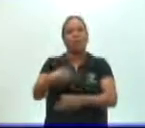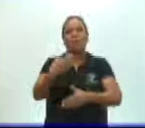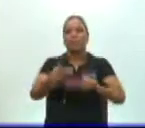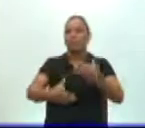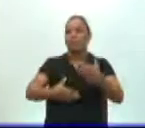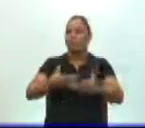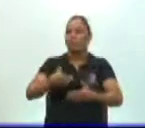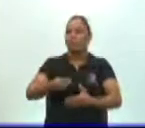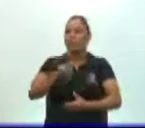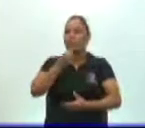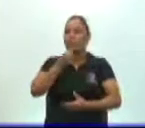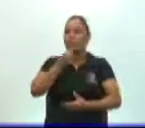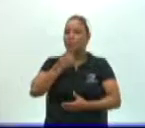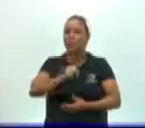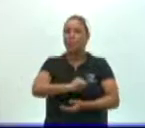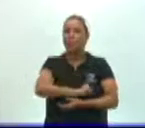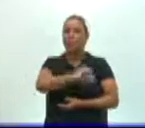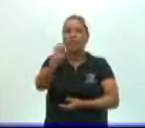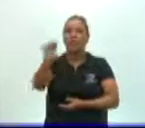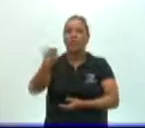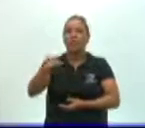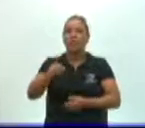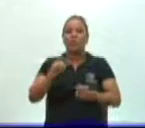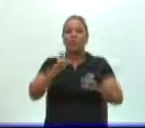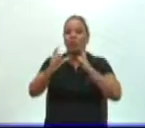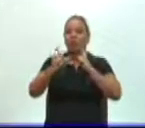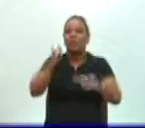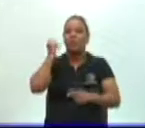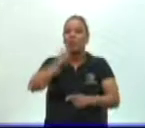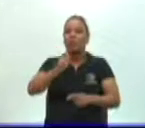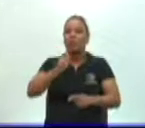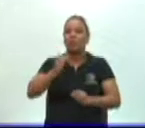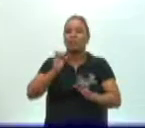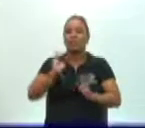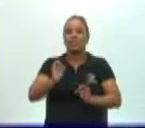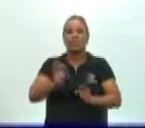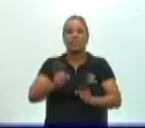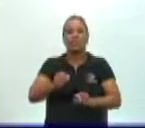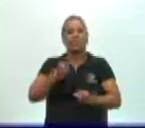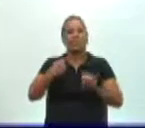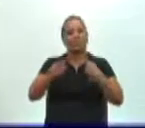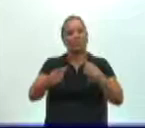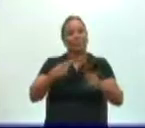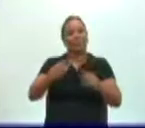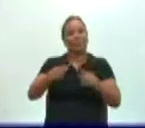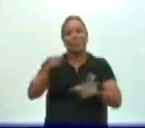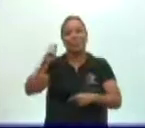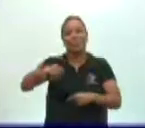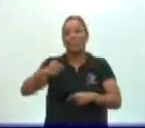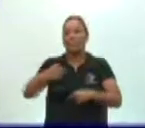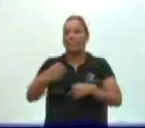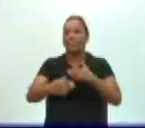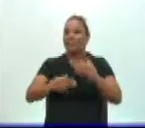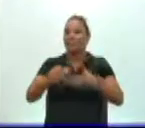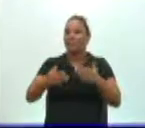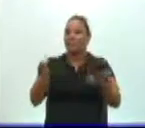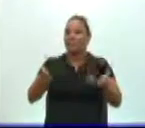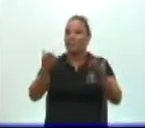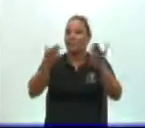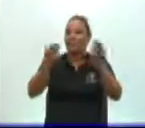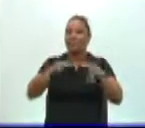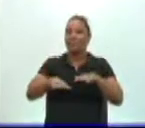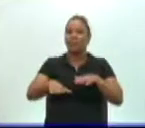nasobuco para poder lograr una comunicación más efectiva y enseguida continuamos dialogando sobre este proceso de ascenso del movimiento